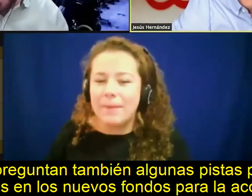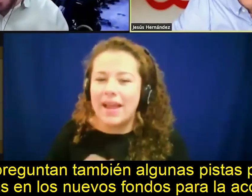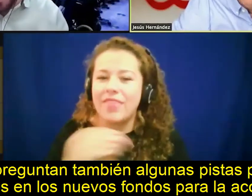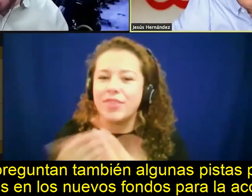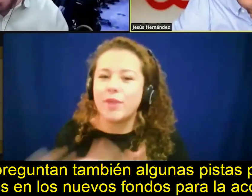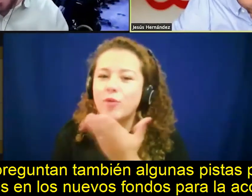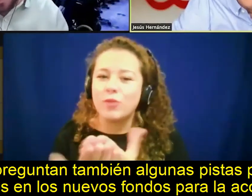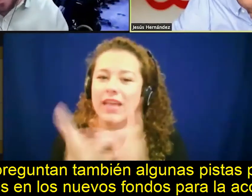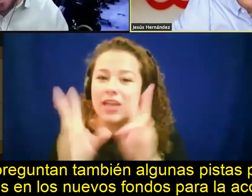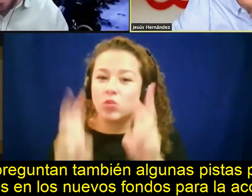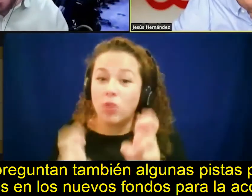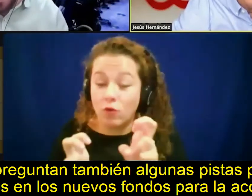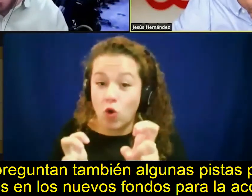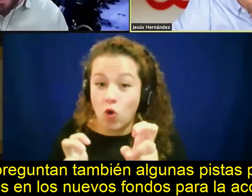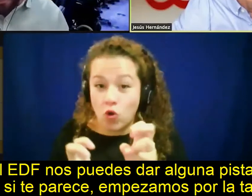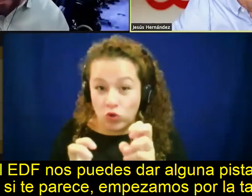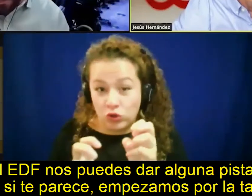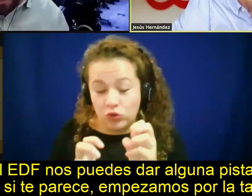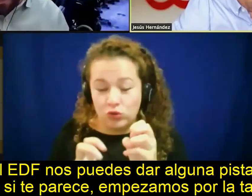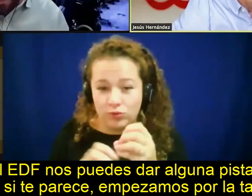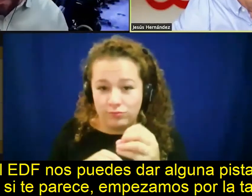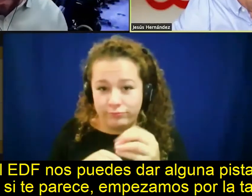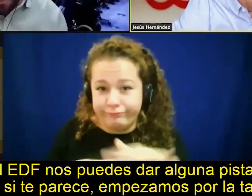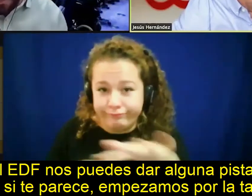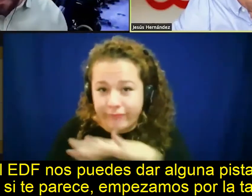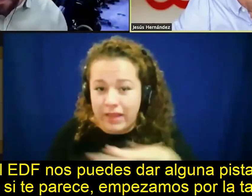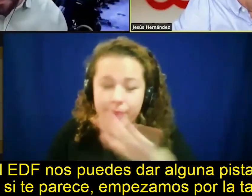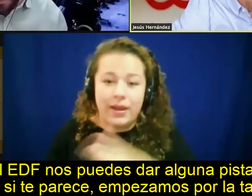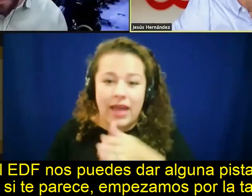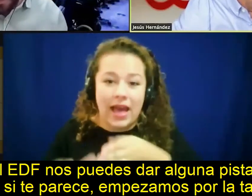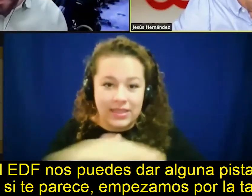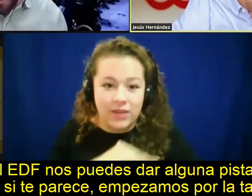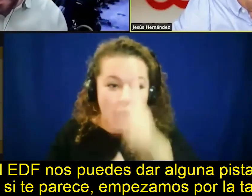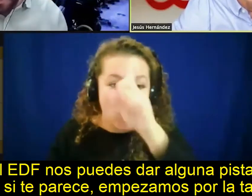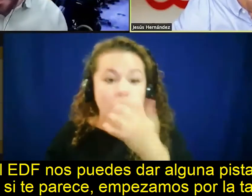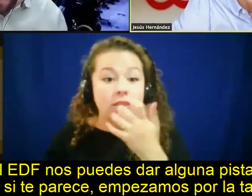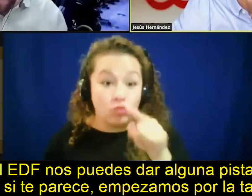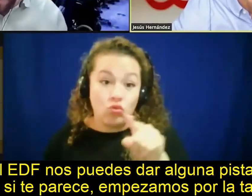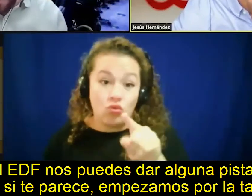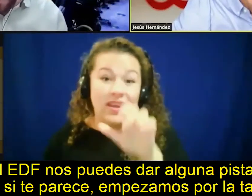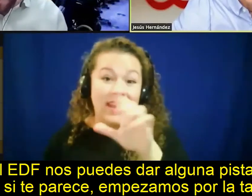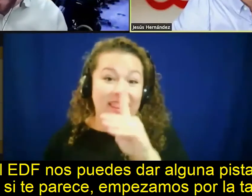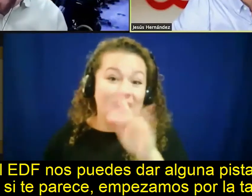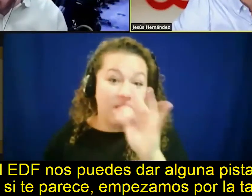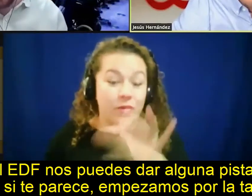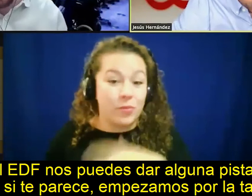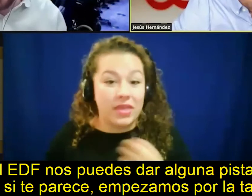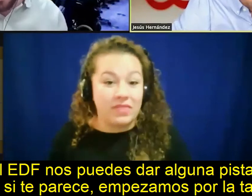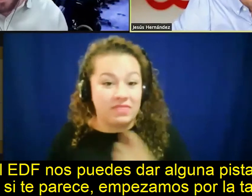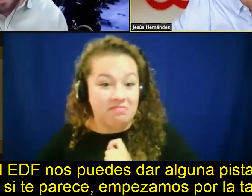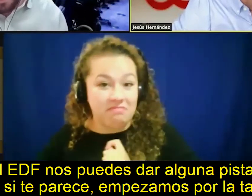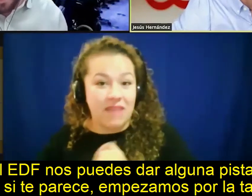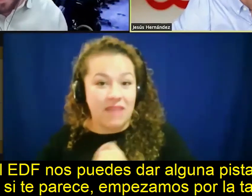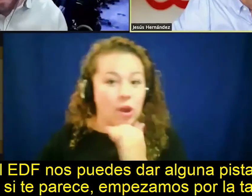nuevos fondos para la accesibilidad. No sé si tú desde el EDF nos puedes dar alguna pista sobre ese tema, pero si te parece empezamos